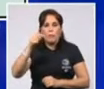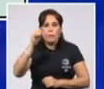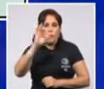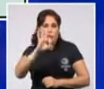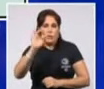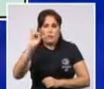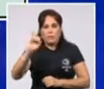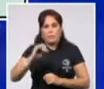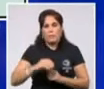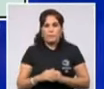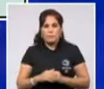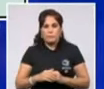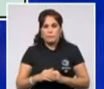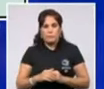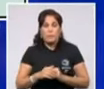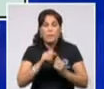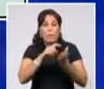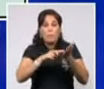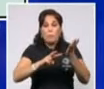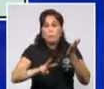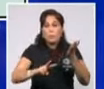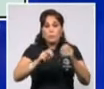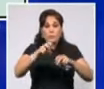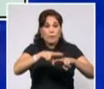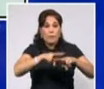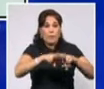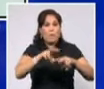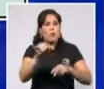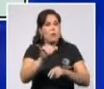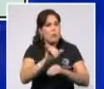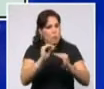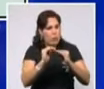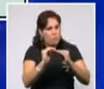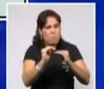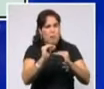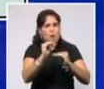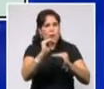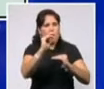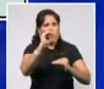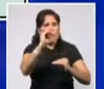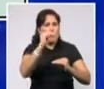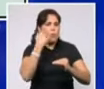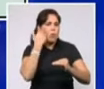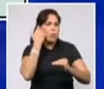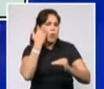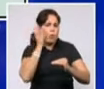60,86. En la provincia de La Habana también se incrementa a